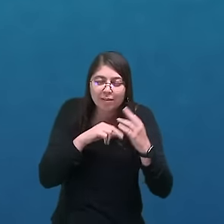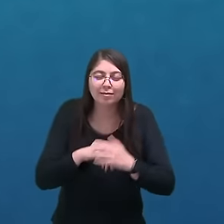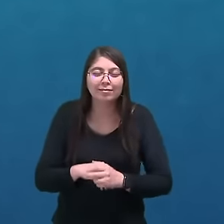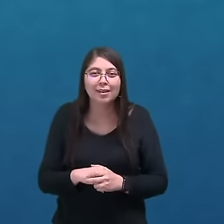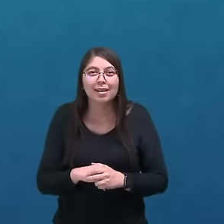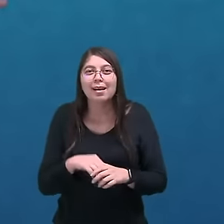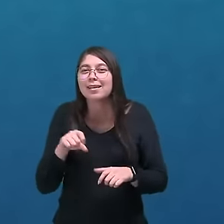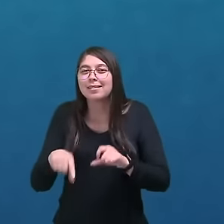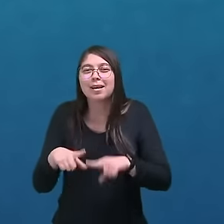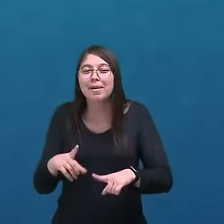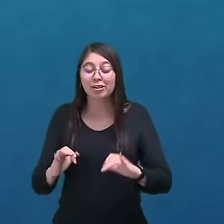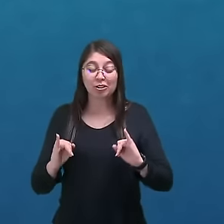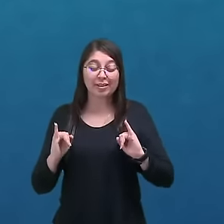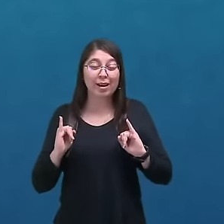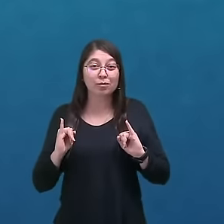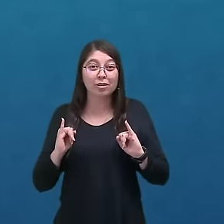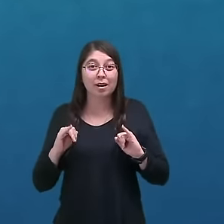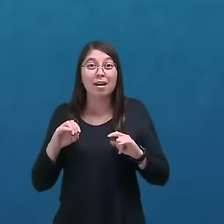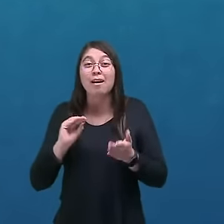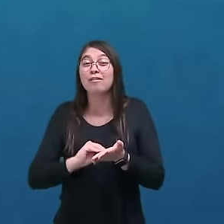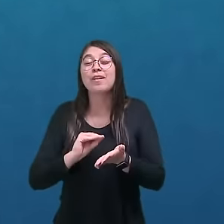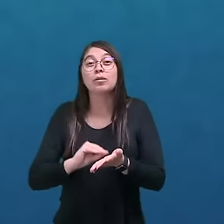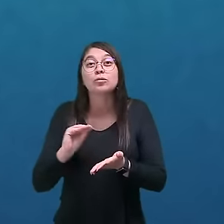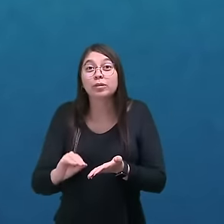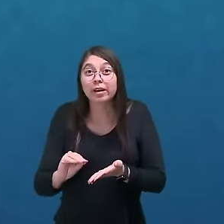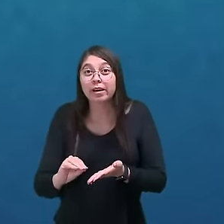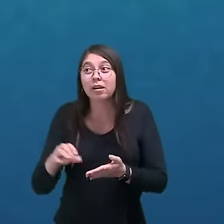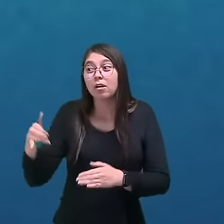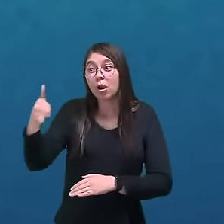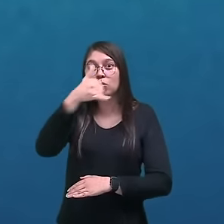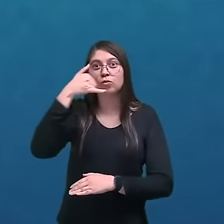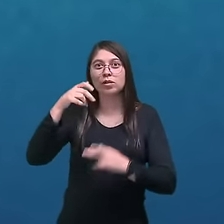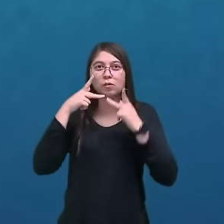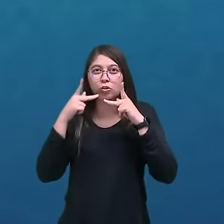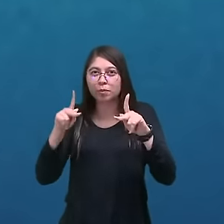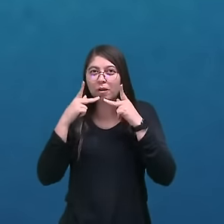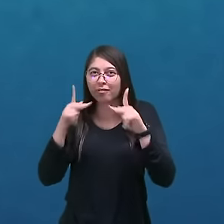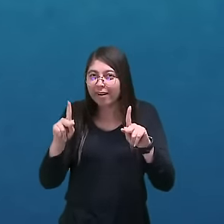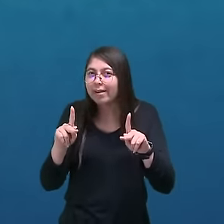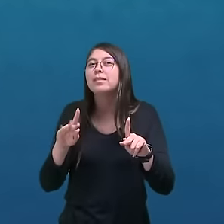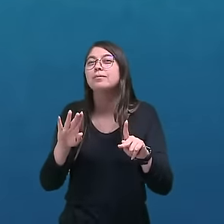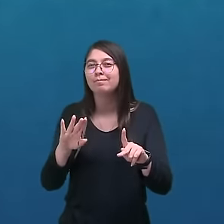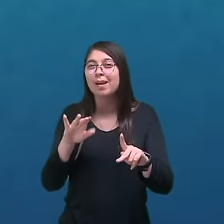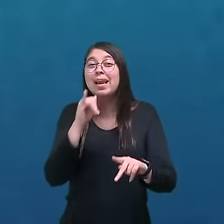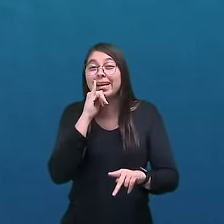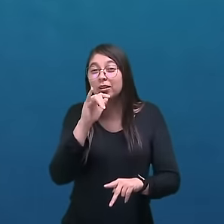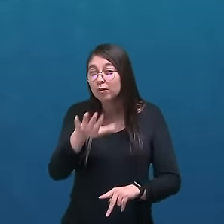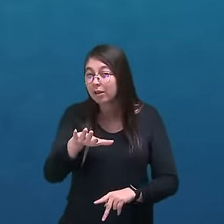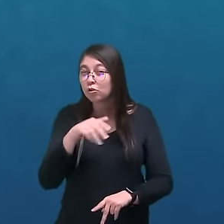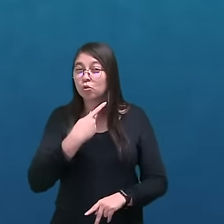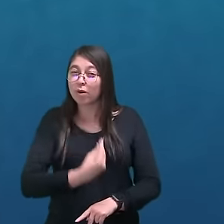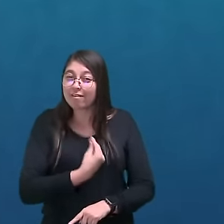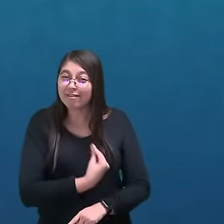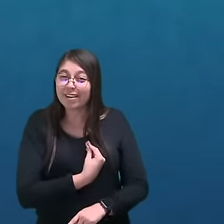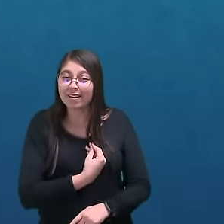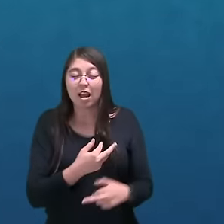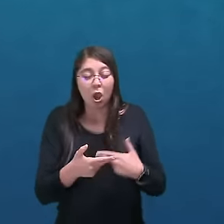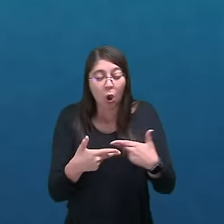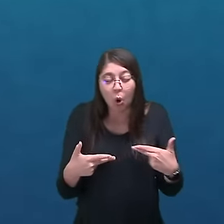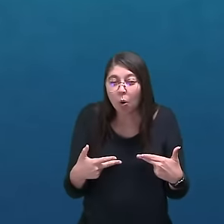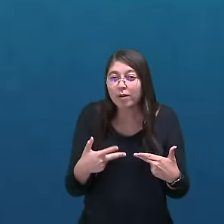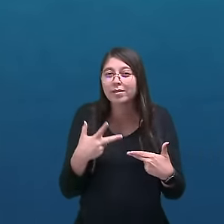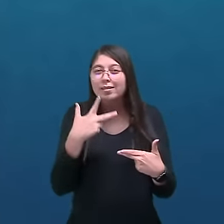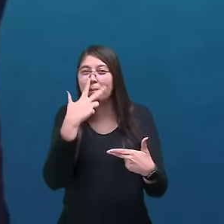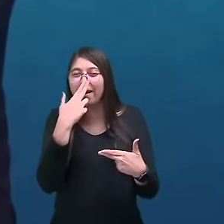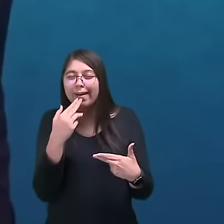profética, porque cuando unción profética pasa, todo lo que está adormeciendo tu simiente, todo lo que está adormeciendo tu multiplicación, todo